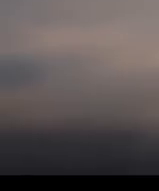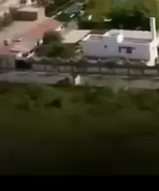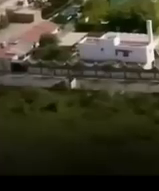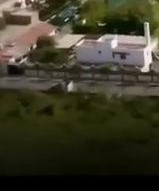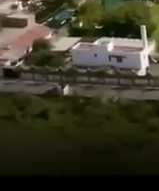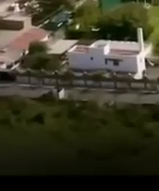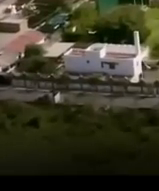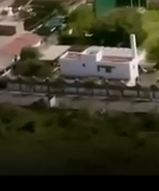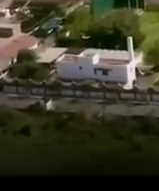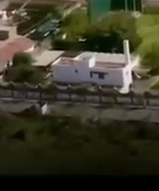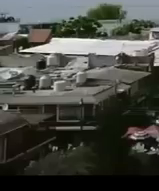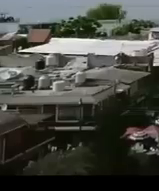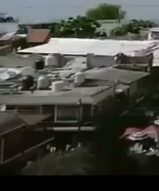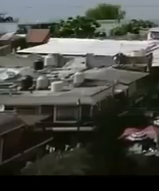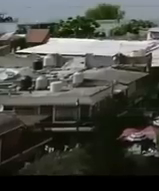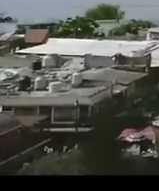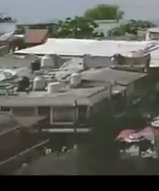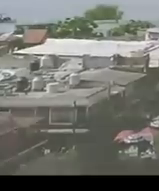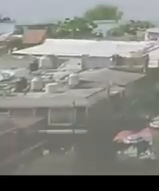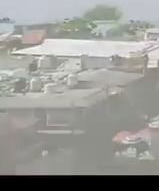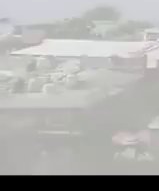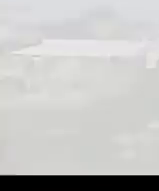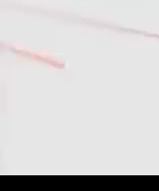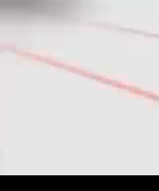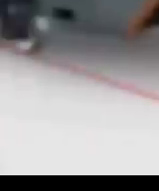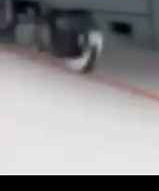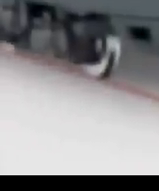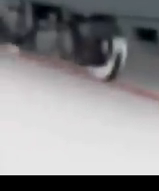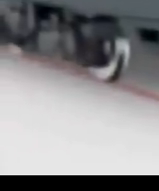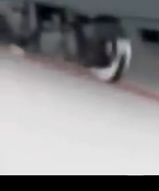justicia a un municipio que le ha dado mucho a la ciudad.